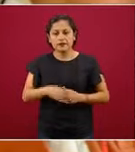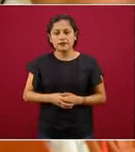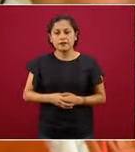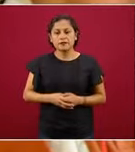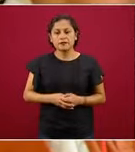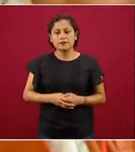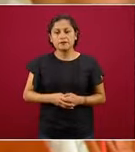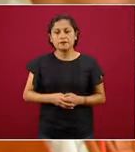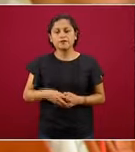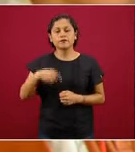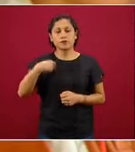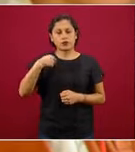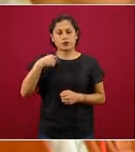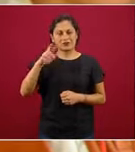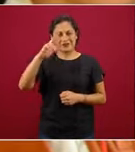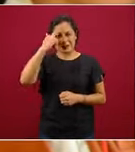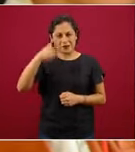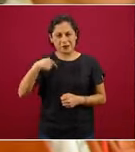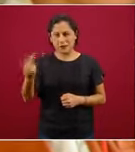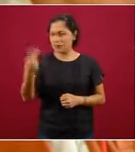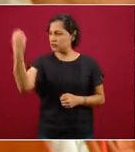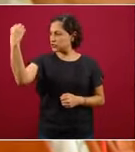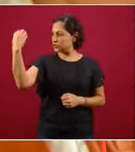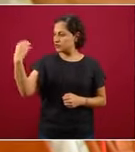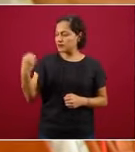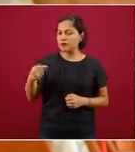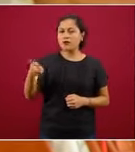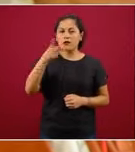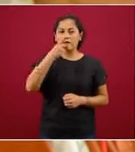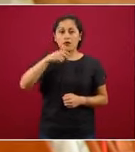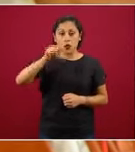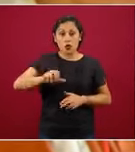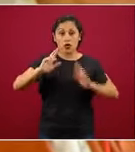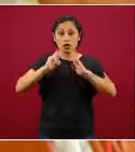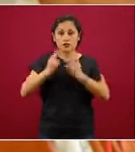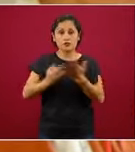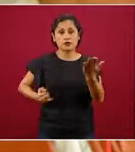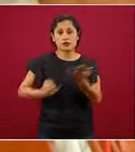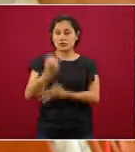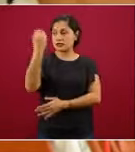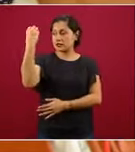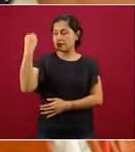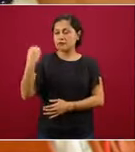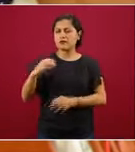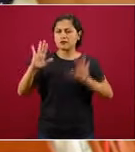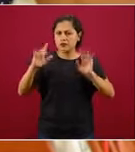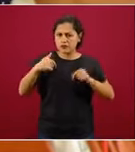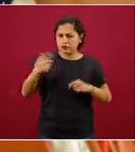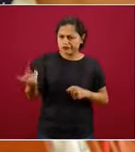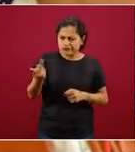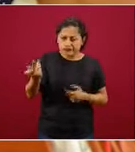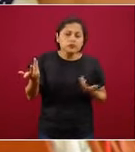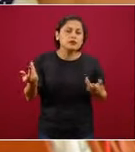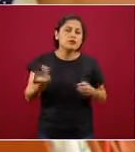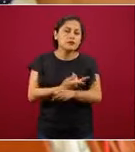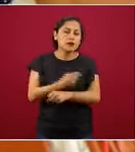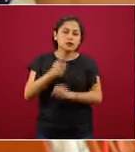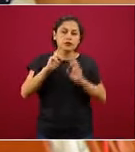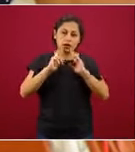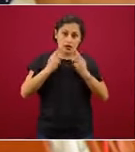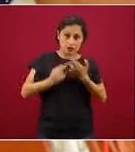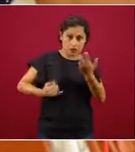anteriores, cuando le hice la pregunta sobre el semáforo, que hoy iban a definir algunos aspectos del mismo. Me gustaría que me comentara si llegaron a